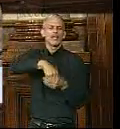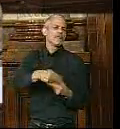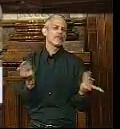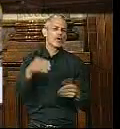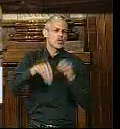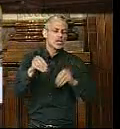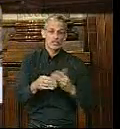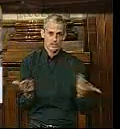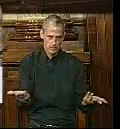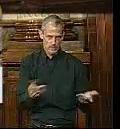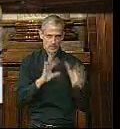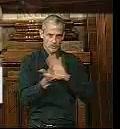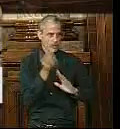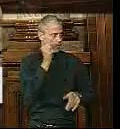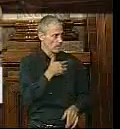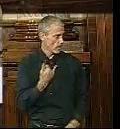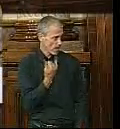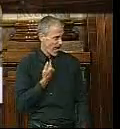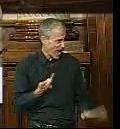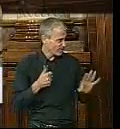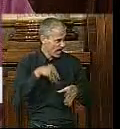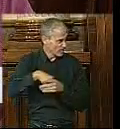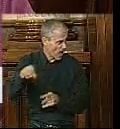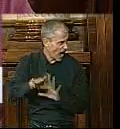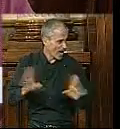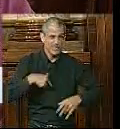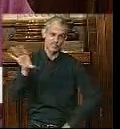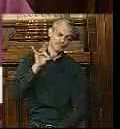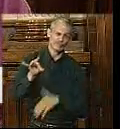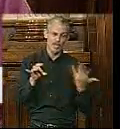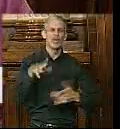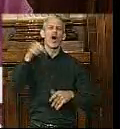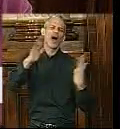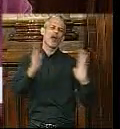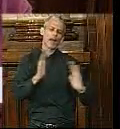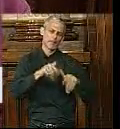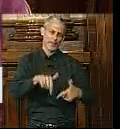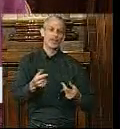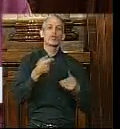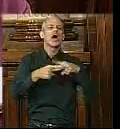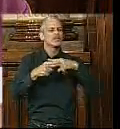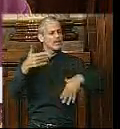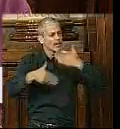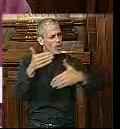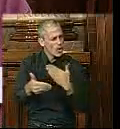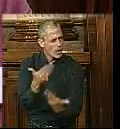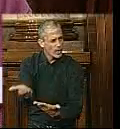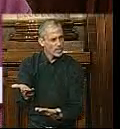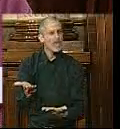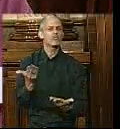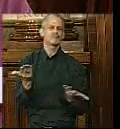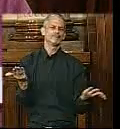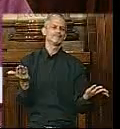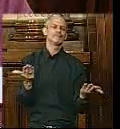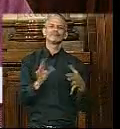electorales? Ese paternalismo, ¿no? Y sí, siempre están dependiendo, ahora menos con, digamos, con la tecnología,